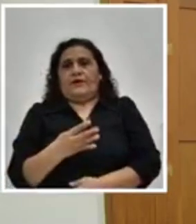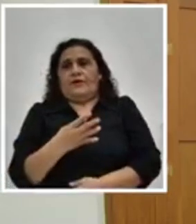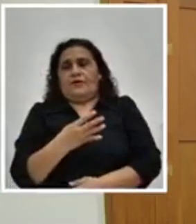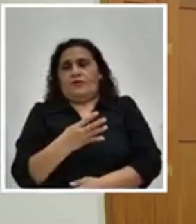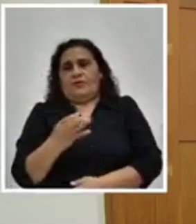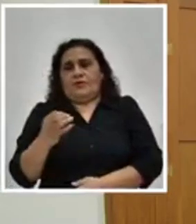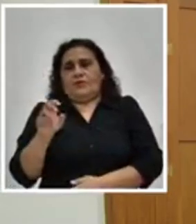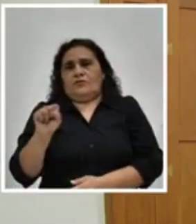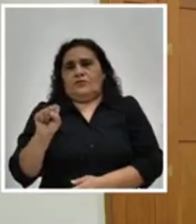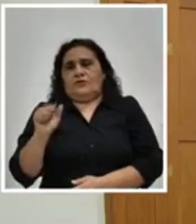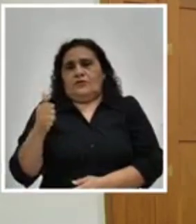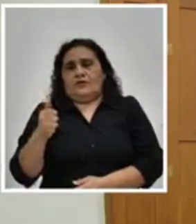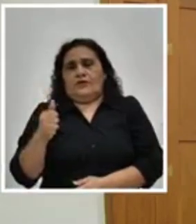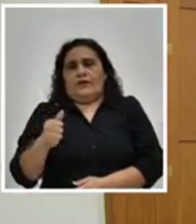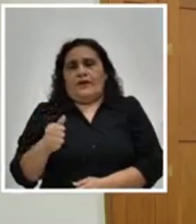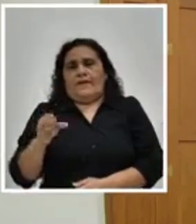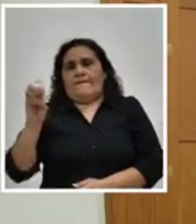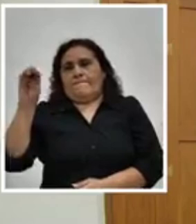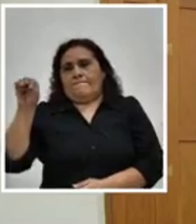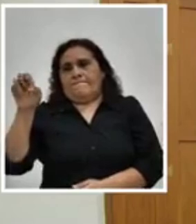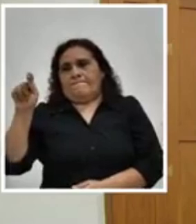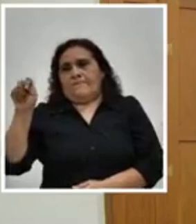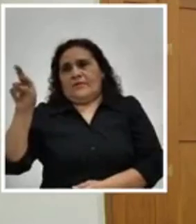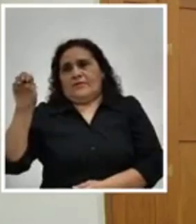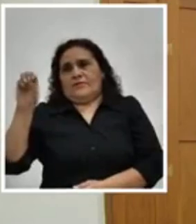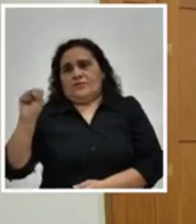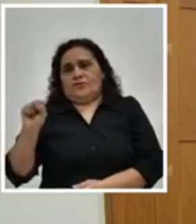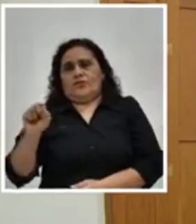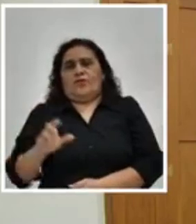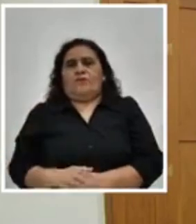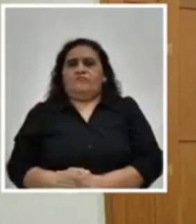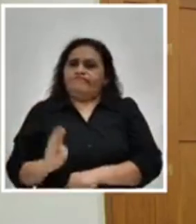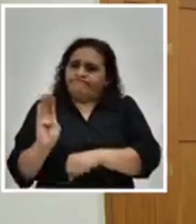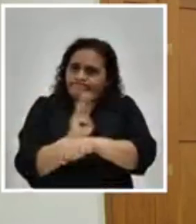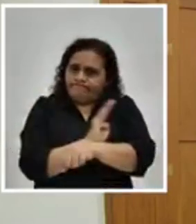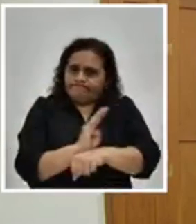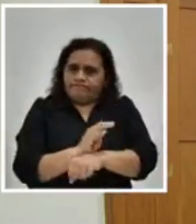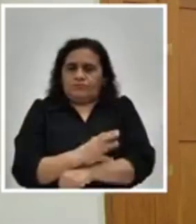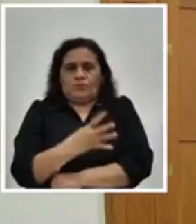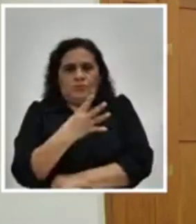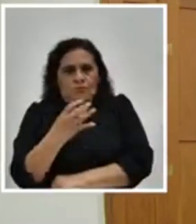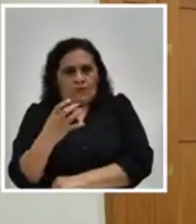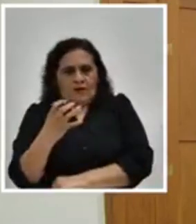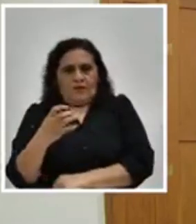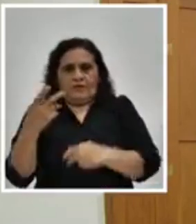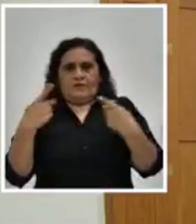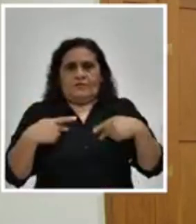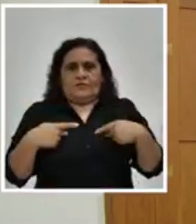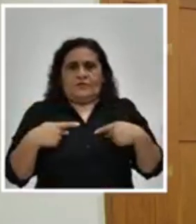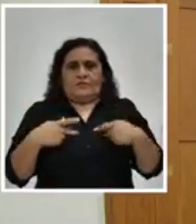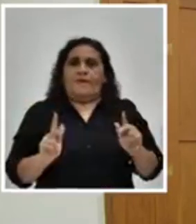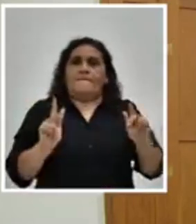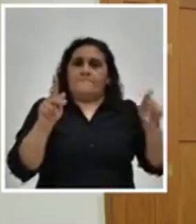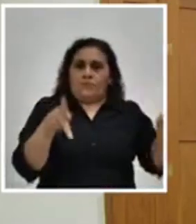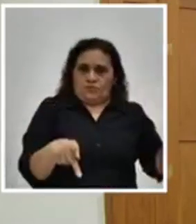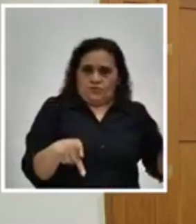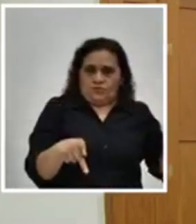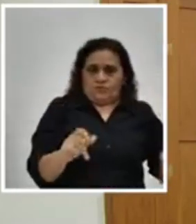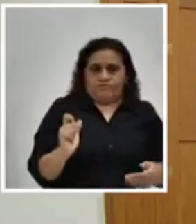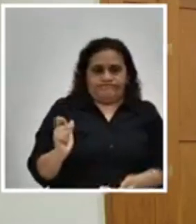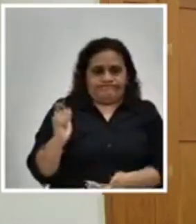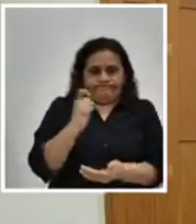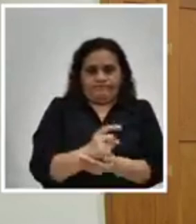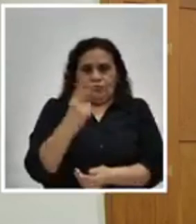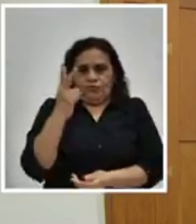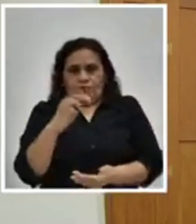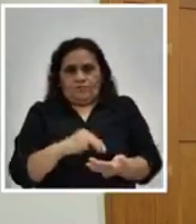1.966 metros cuadrados, beneficiando directamente a 400 habitantes en Progreso. Se invirtieron